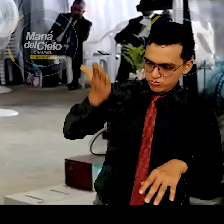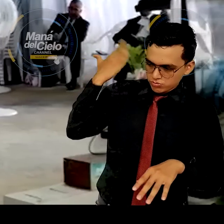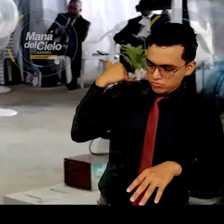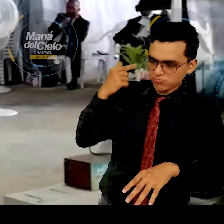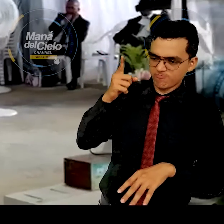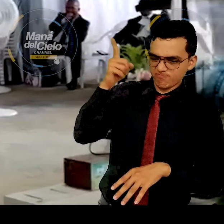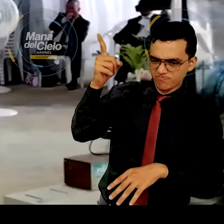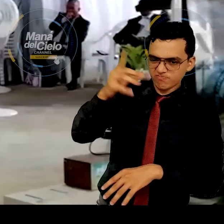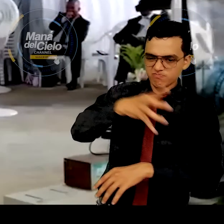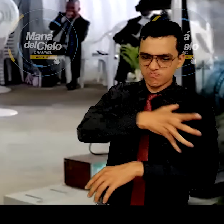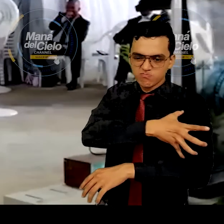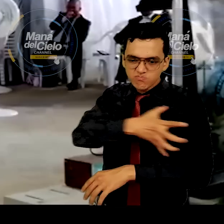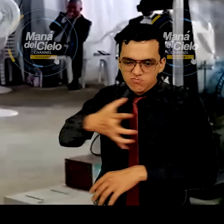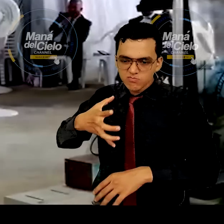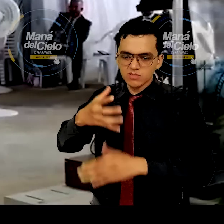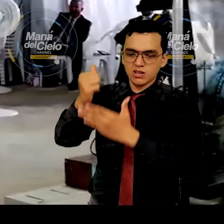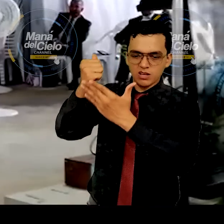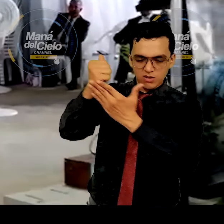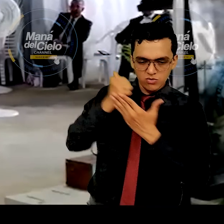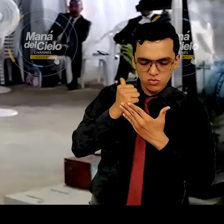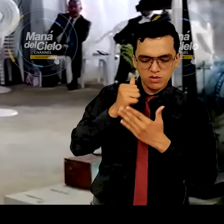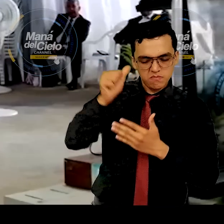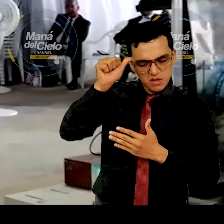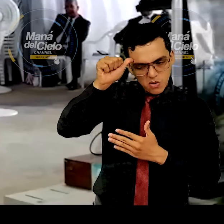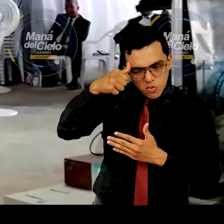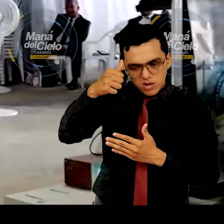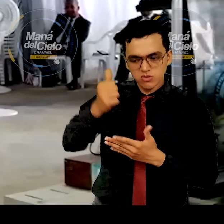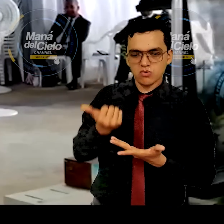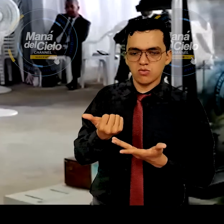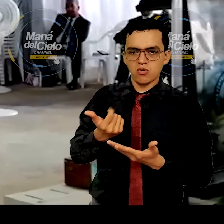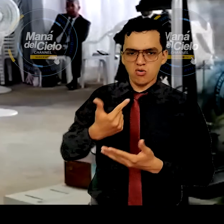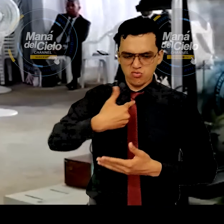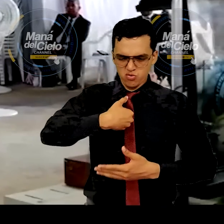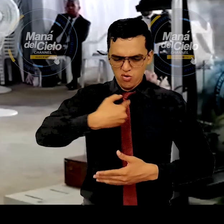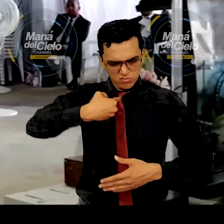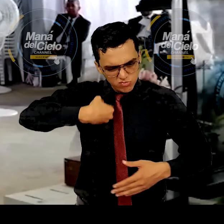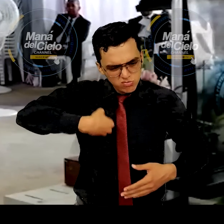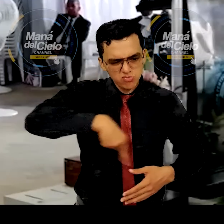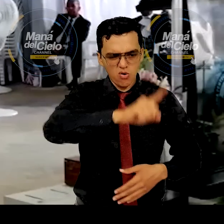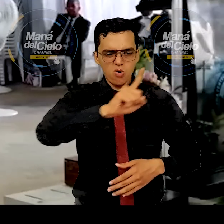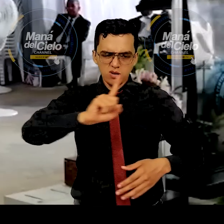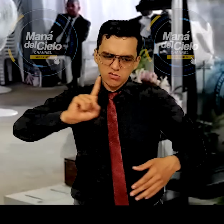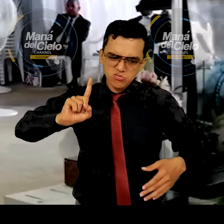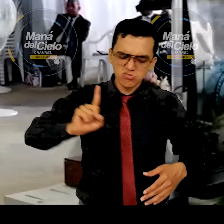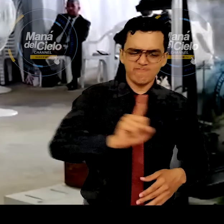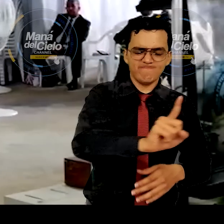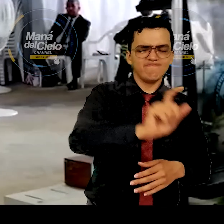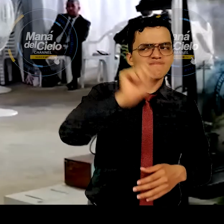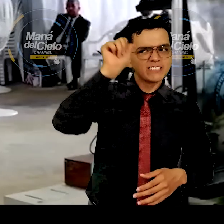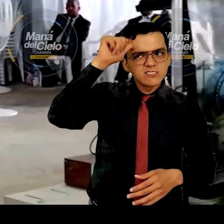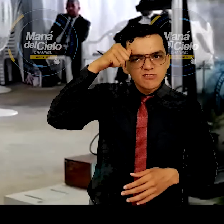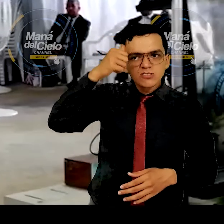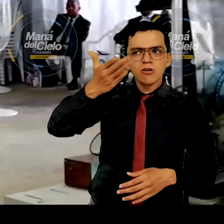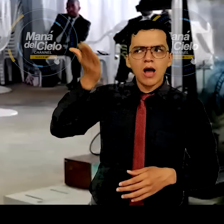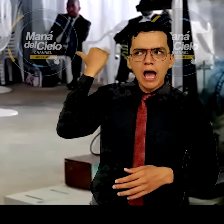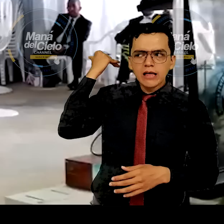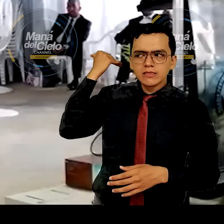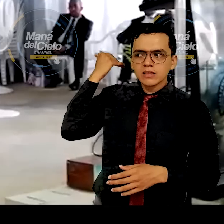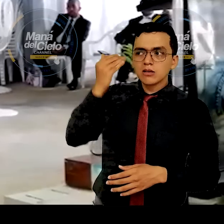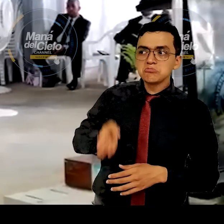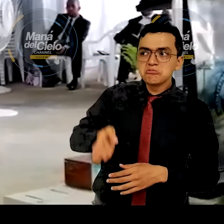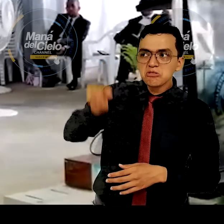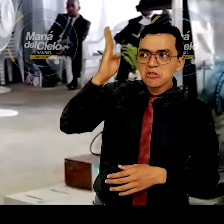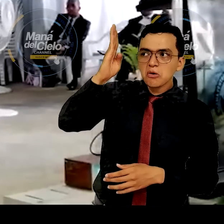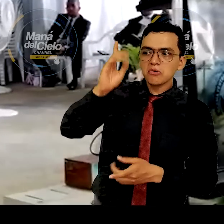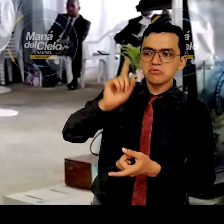Altísimo. Me voy a acordar de cuando yo salí adelante del pueblo en fiesta. Porque es el mismo Dios, no ha